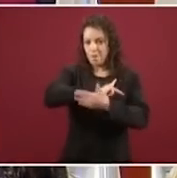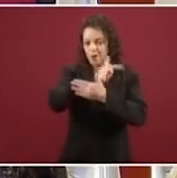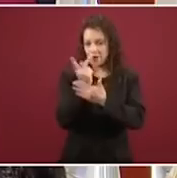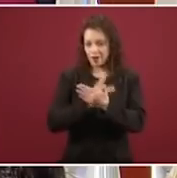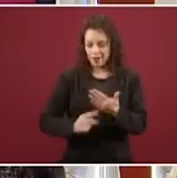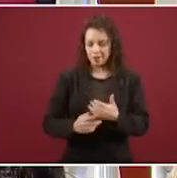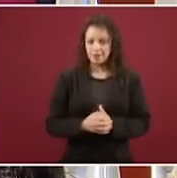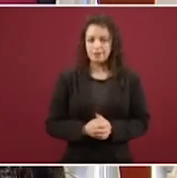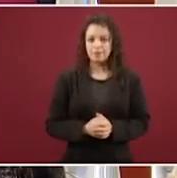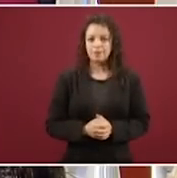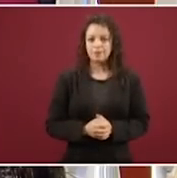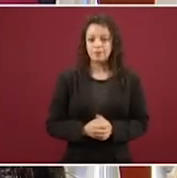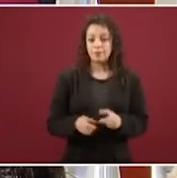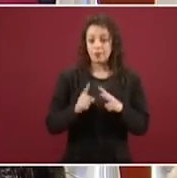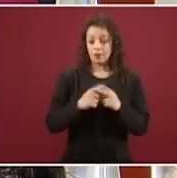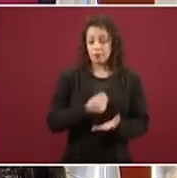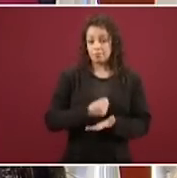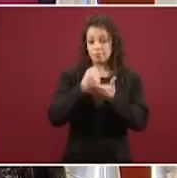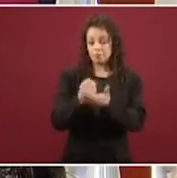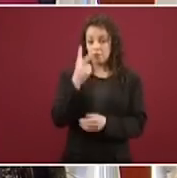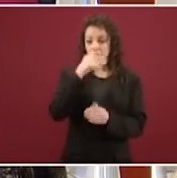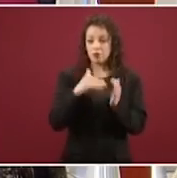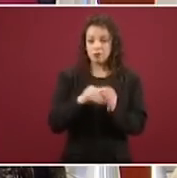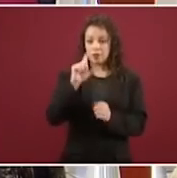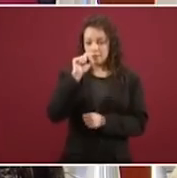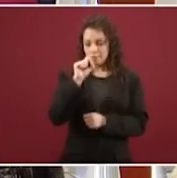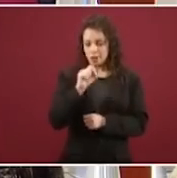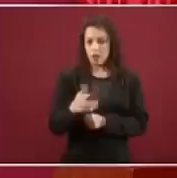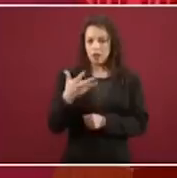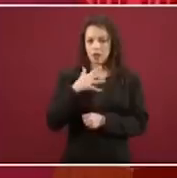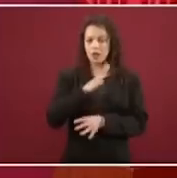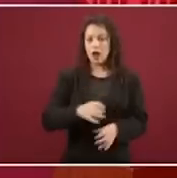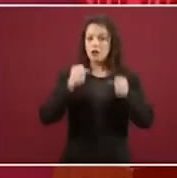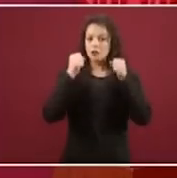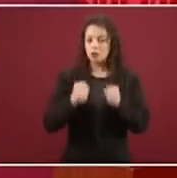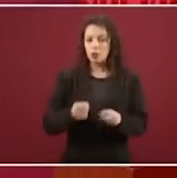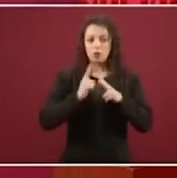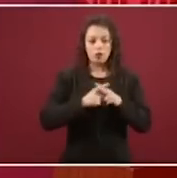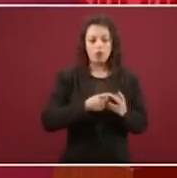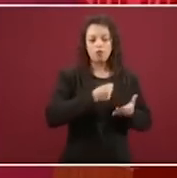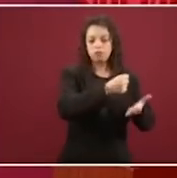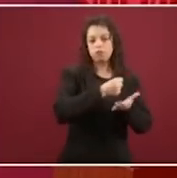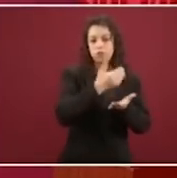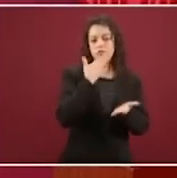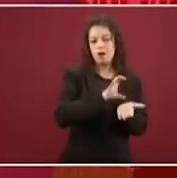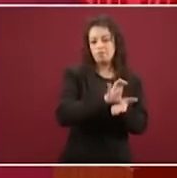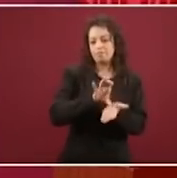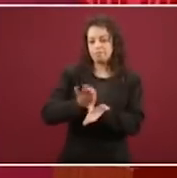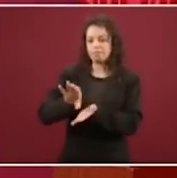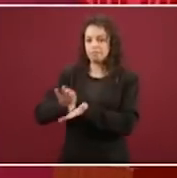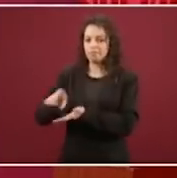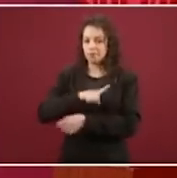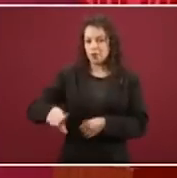presupuesto de egresos de la Federación 2020 ya está garantizada la parte proporcional del gobierno